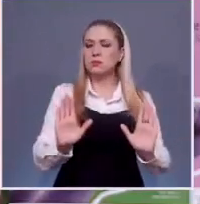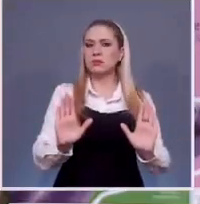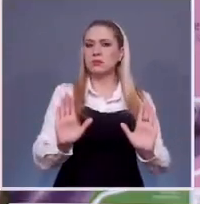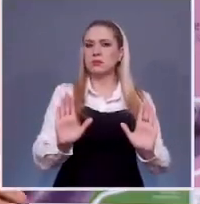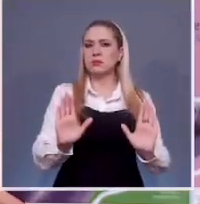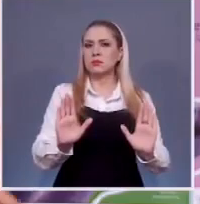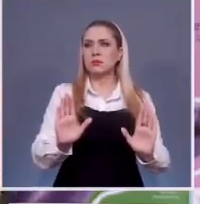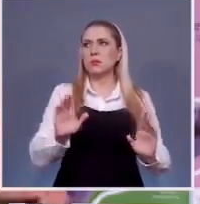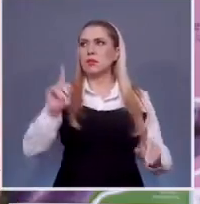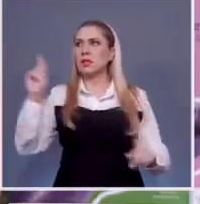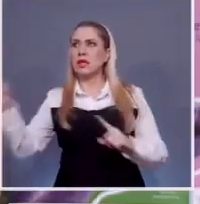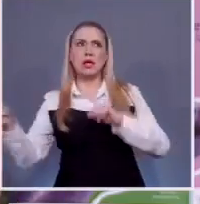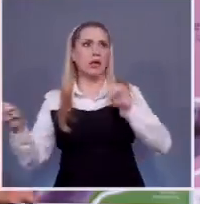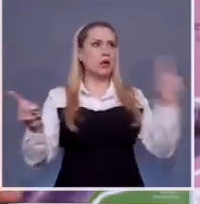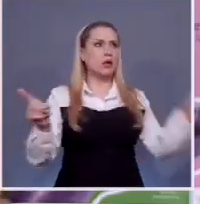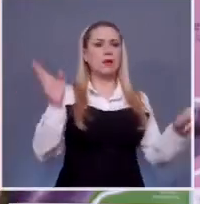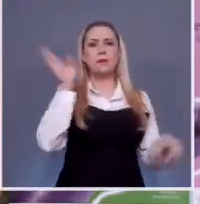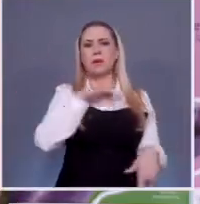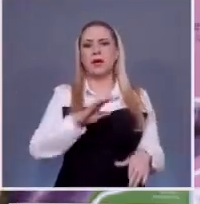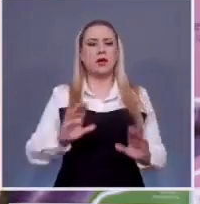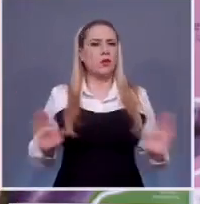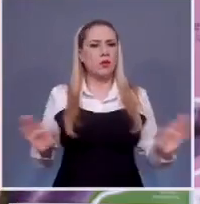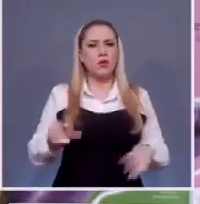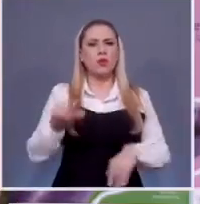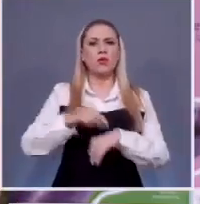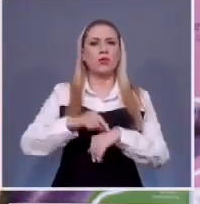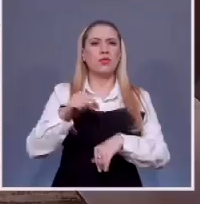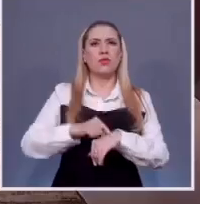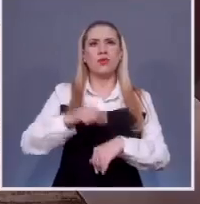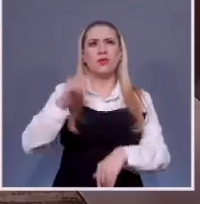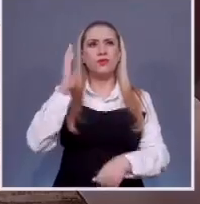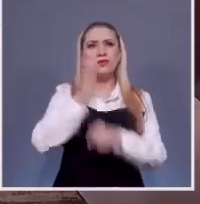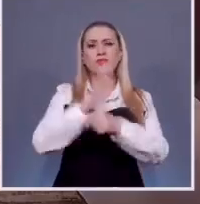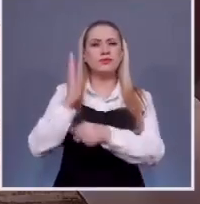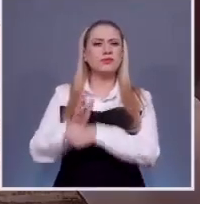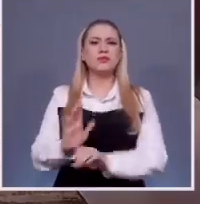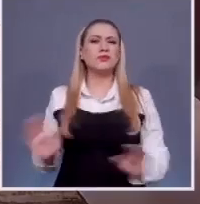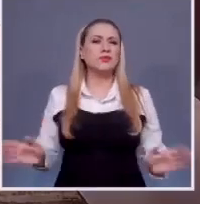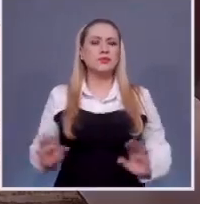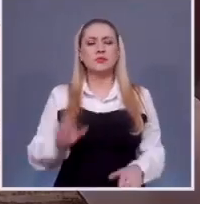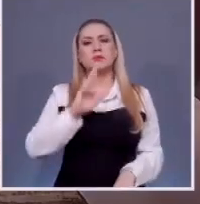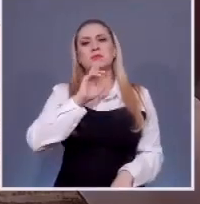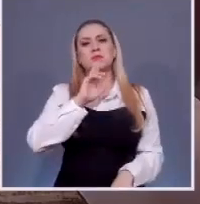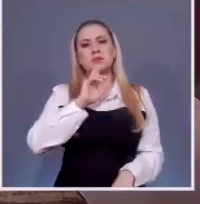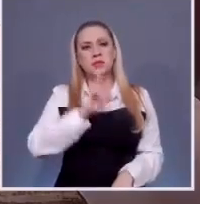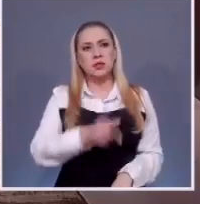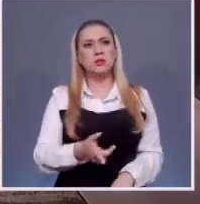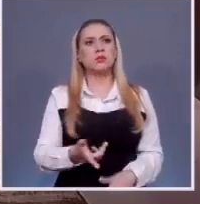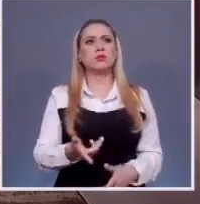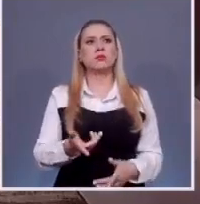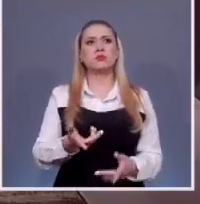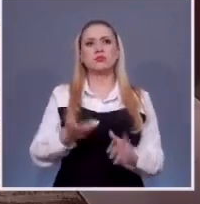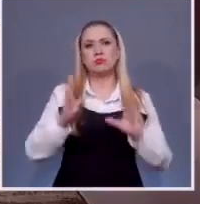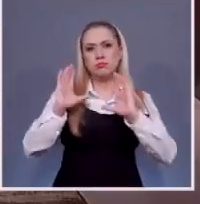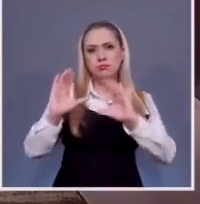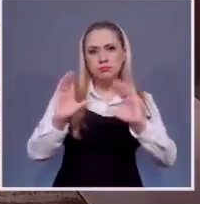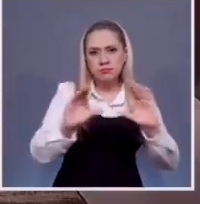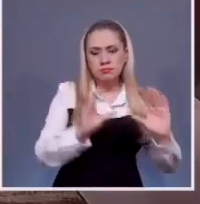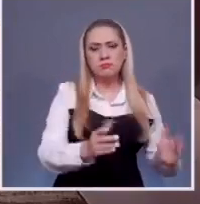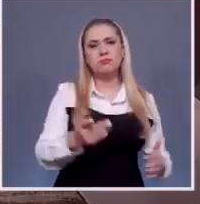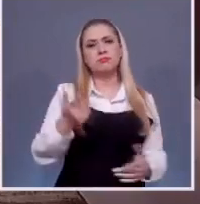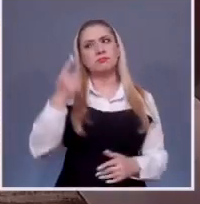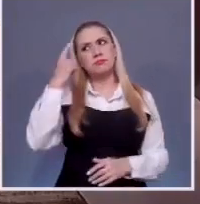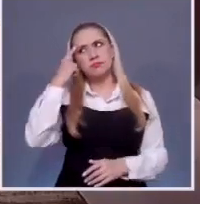una médica, porque en realidad esto no resuelve nada. Y que quizás se resolvería más, como comentaba la doctora, ¿no? Con esta sensibilización para Claro, el